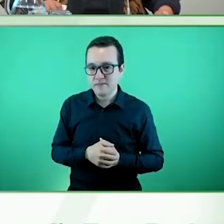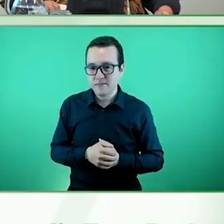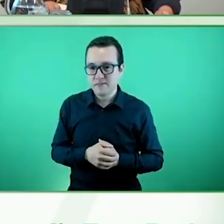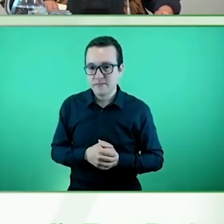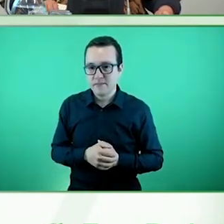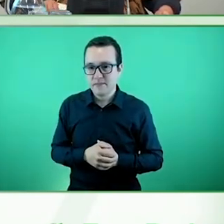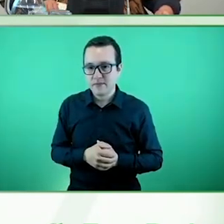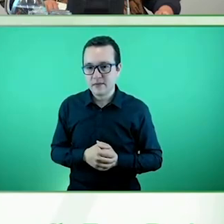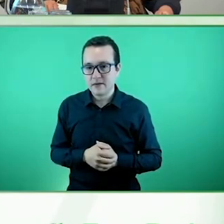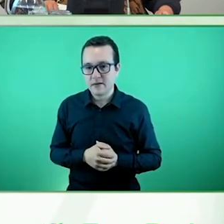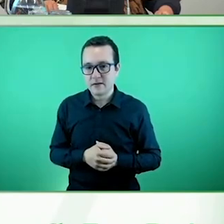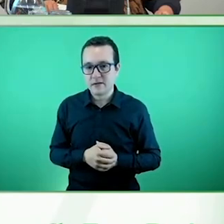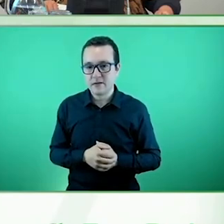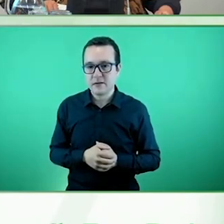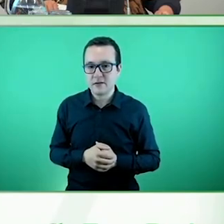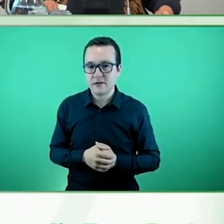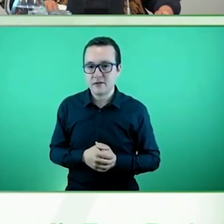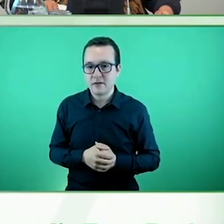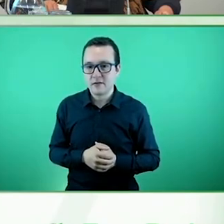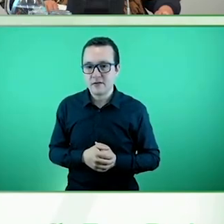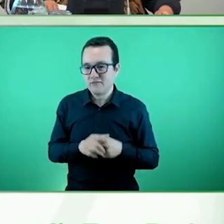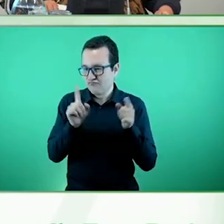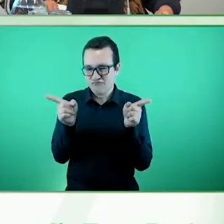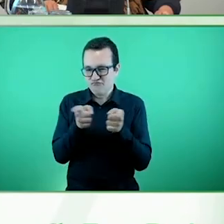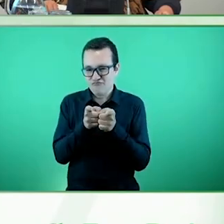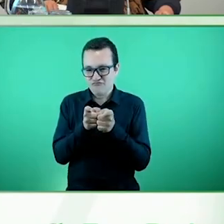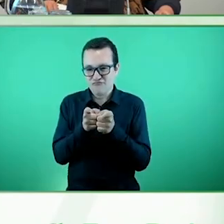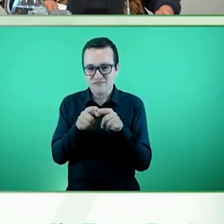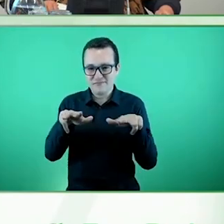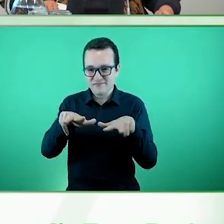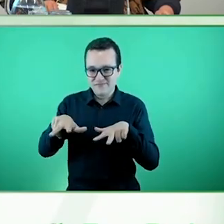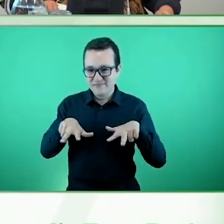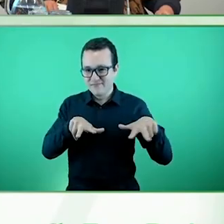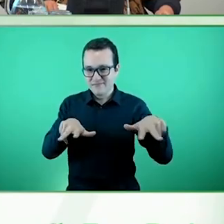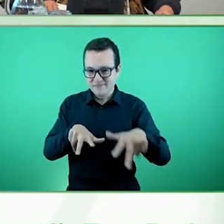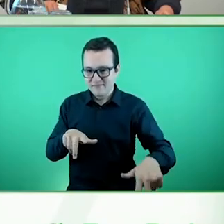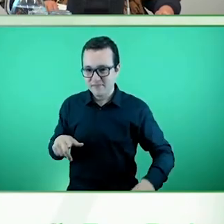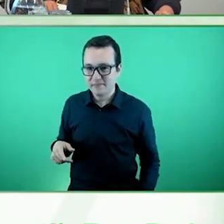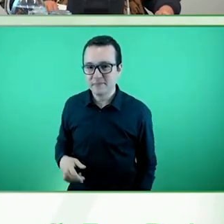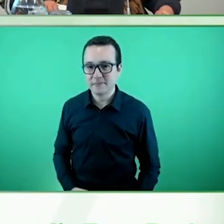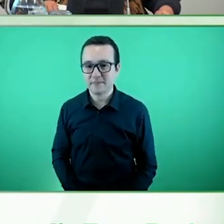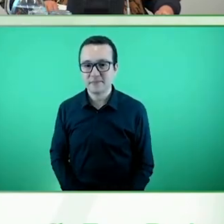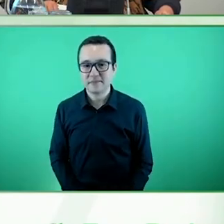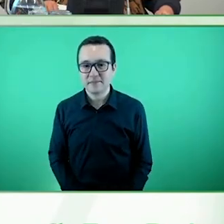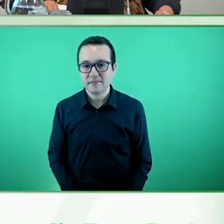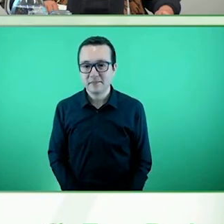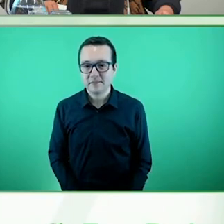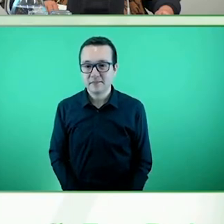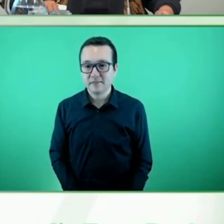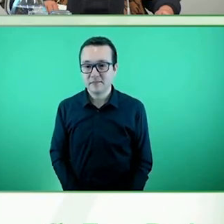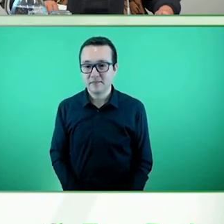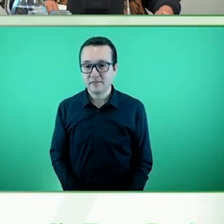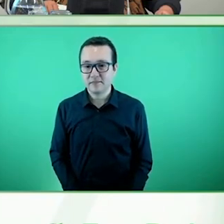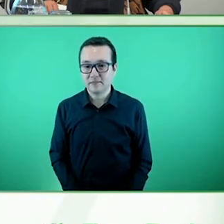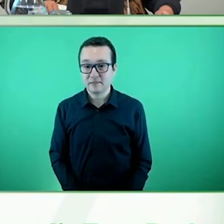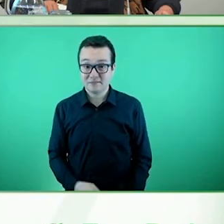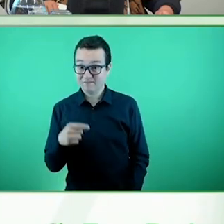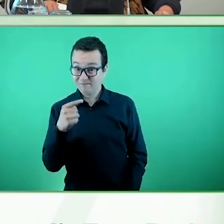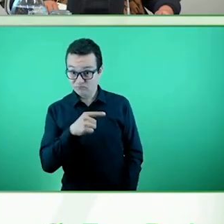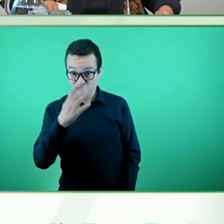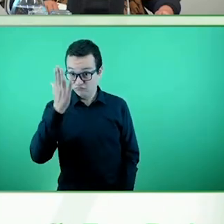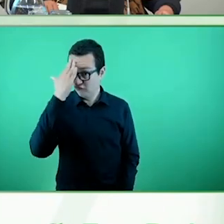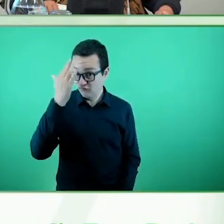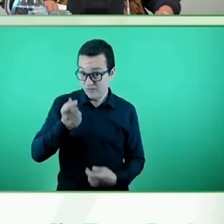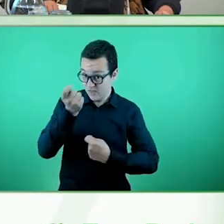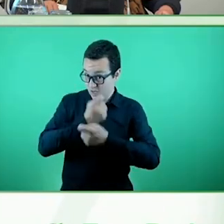breve extracto de una cápsula. ¿Sabías que el modelo de negocios es una herramienta que nos permite analizar el panorama general de